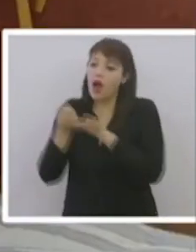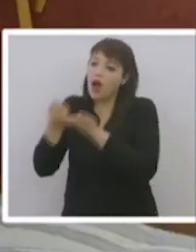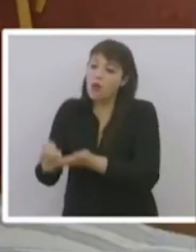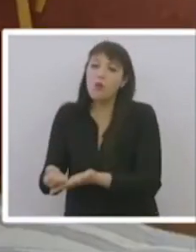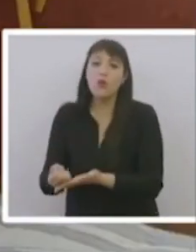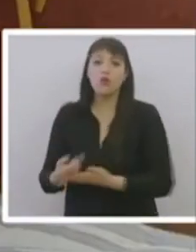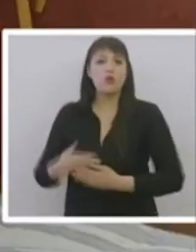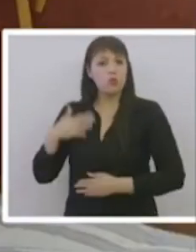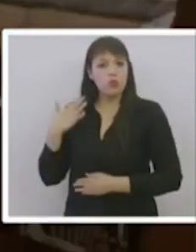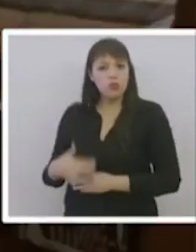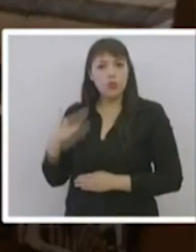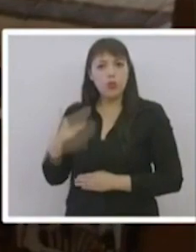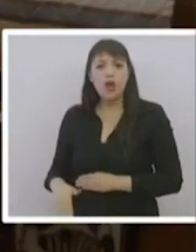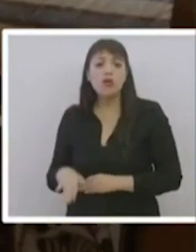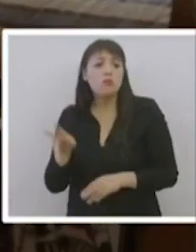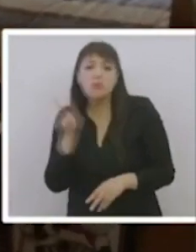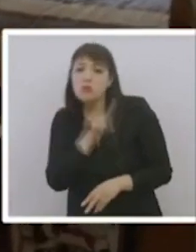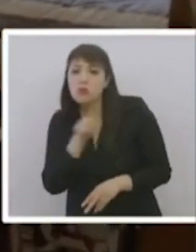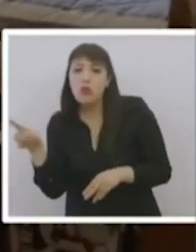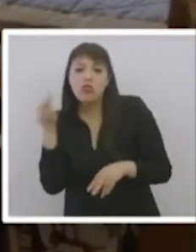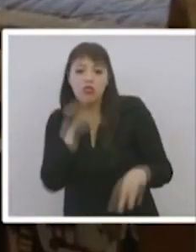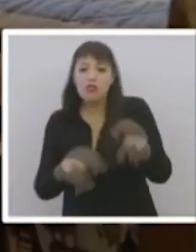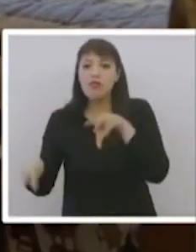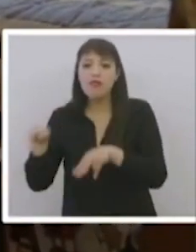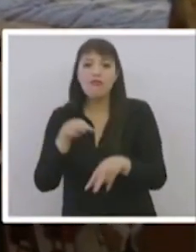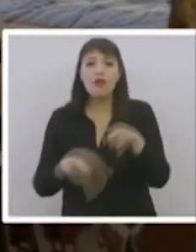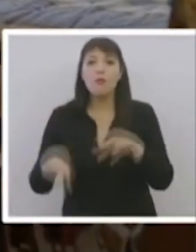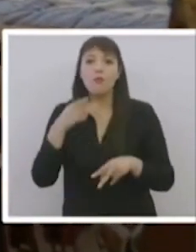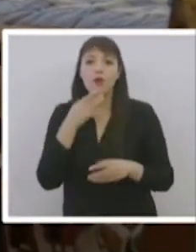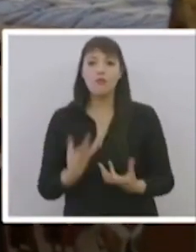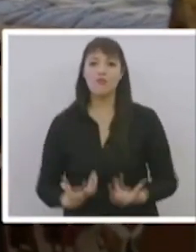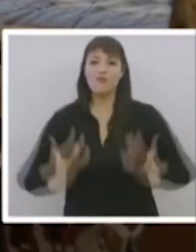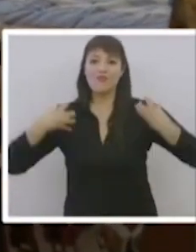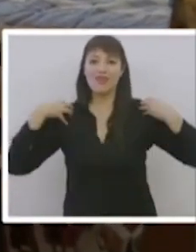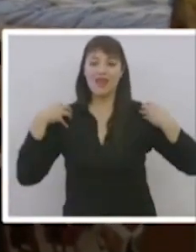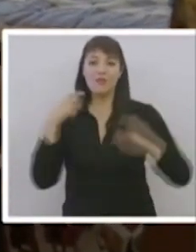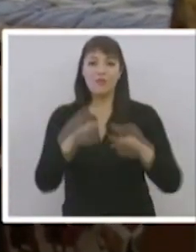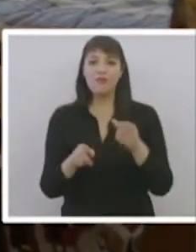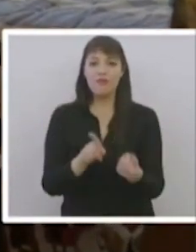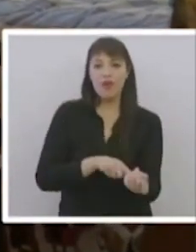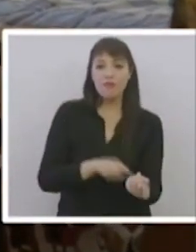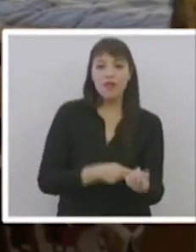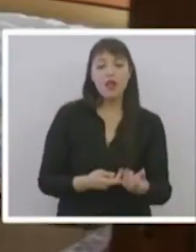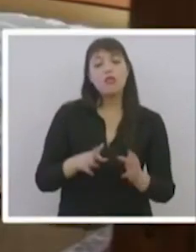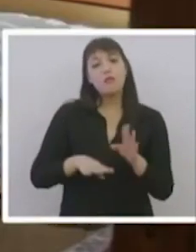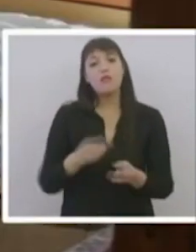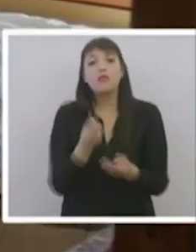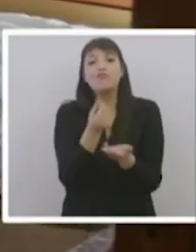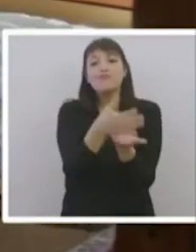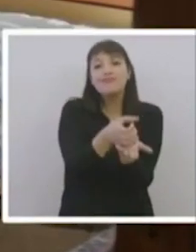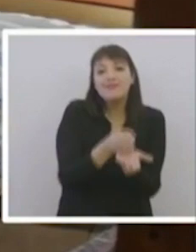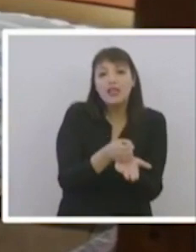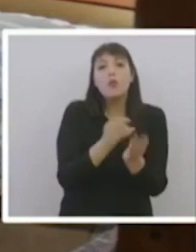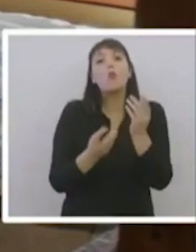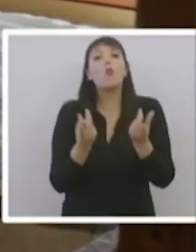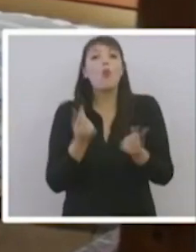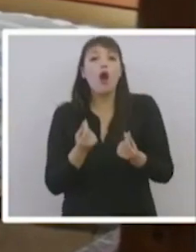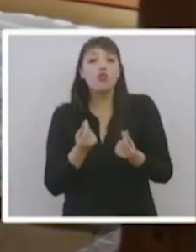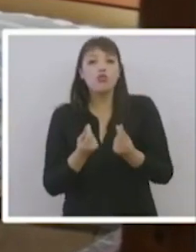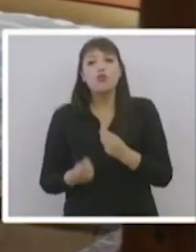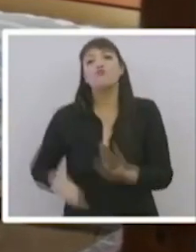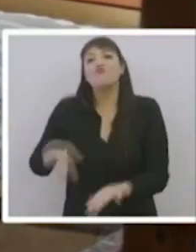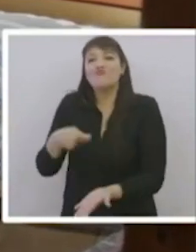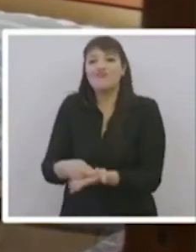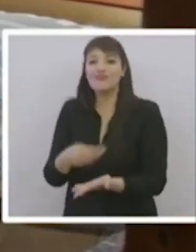es muy insuficiente. No estábamos llegando a muchas personas y este anuncio es donde